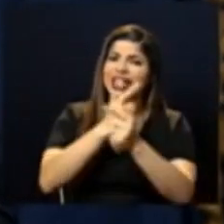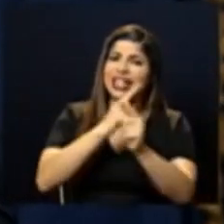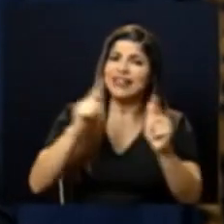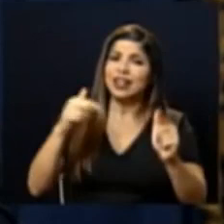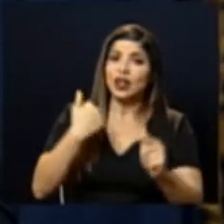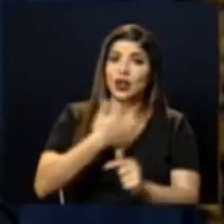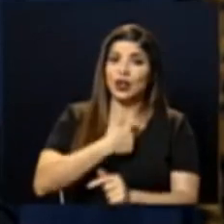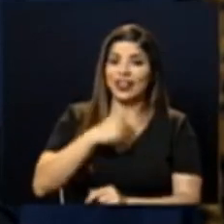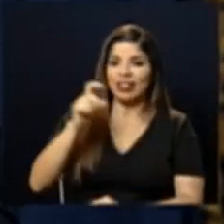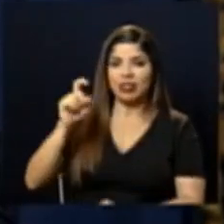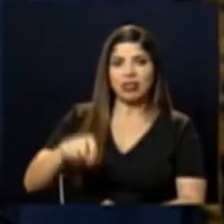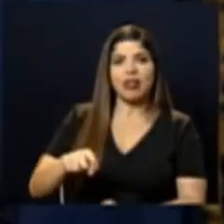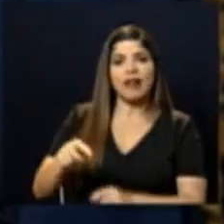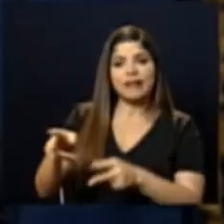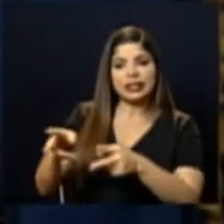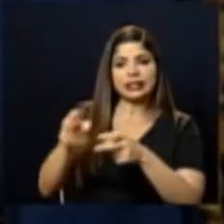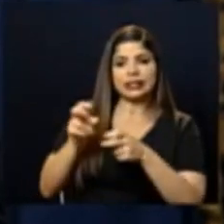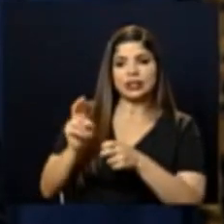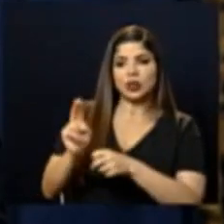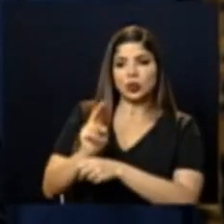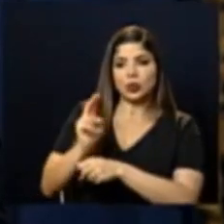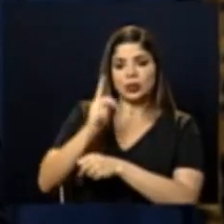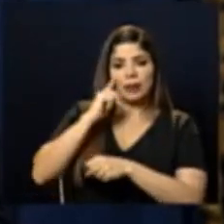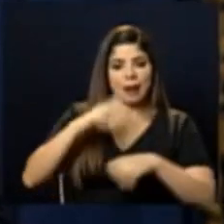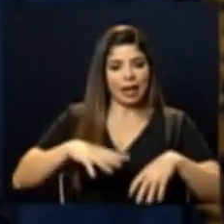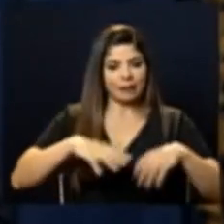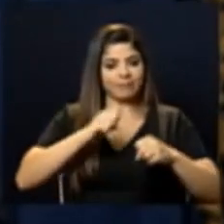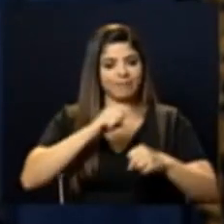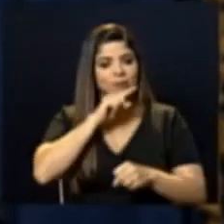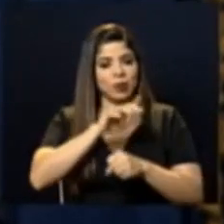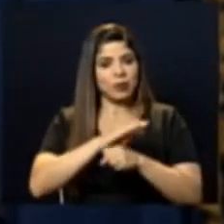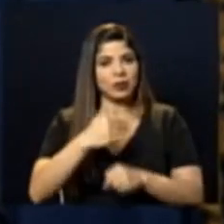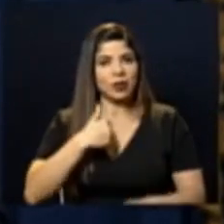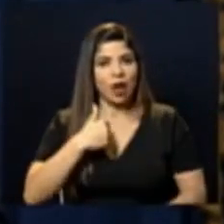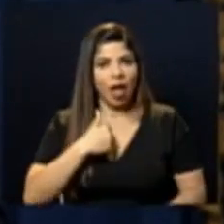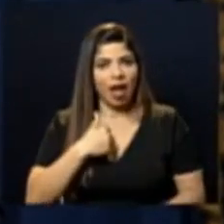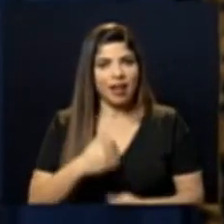debemos usar para asumir el compromiso que hoy tenemos.